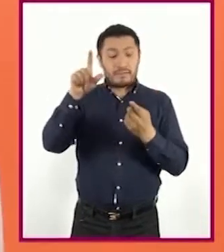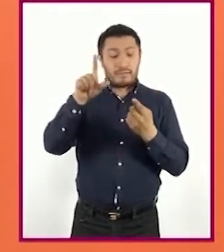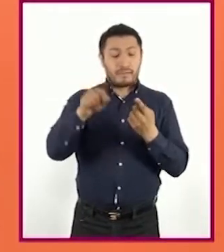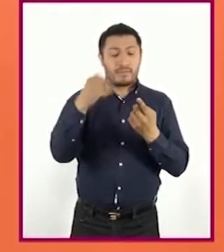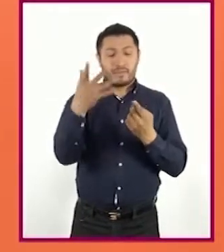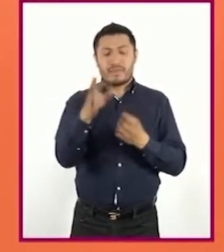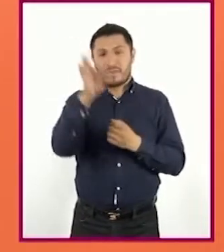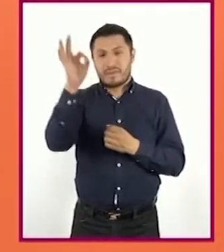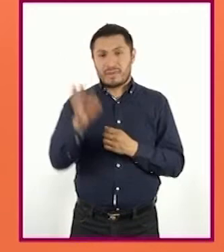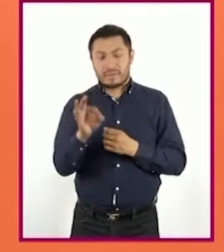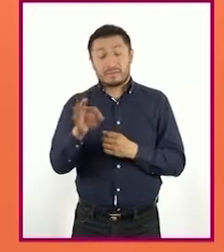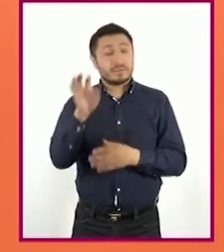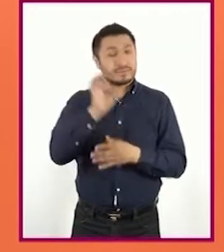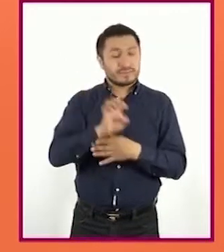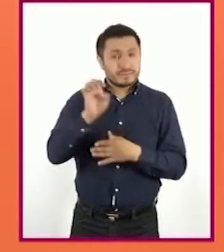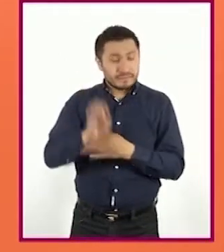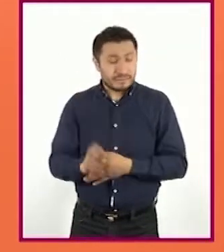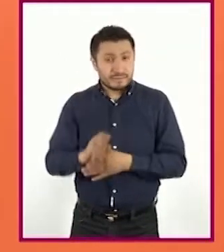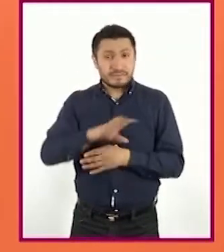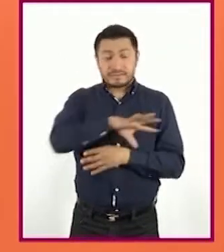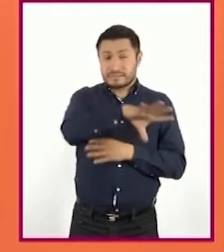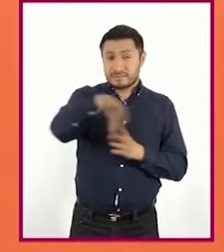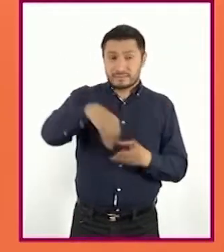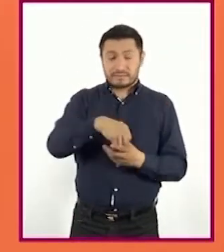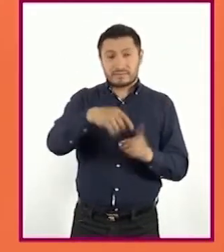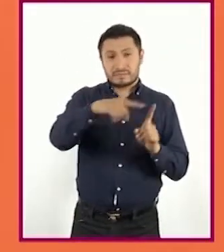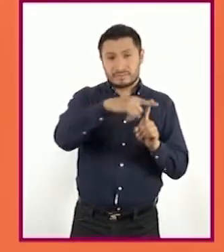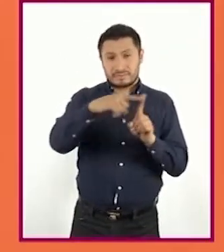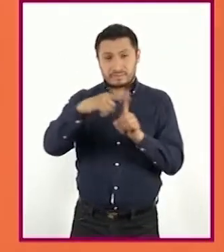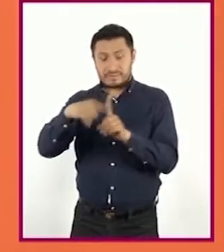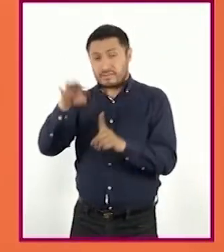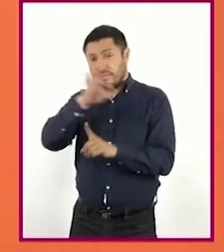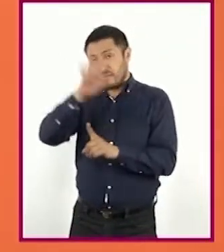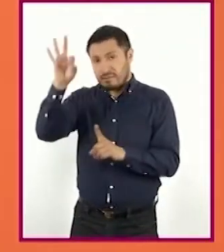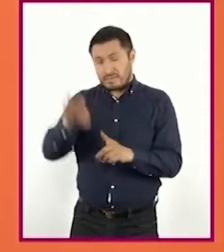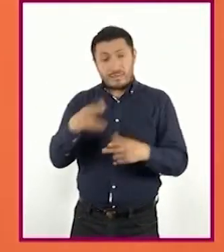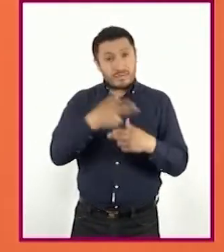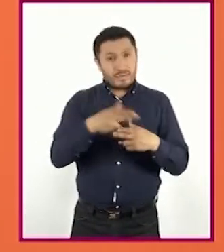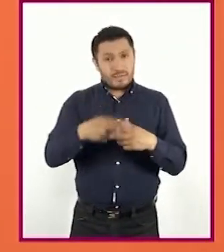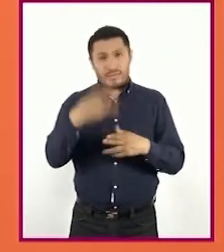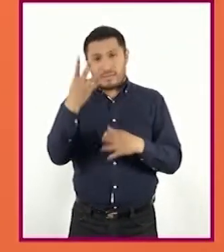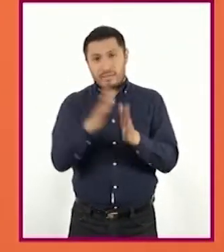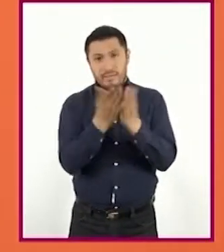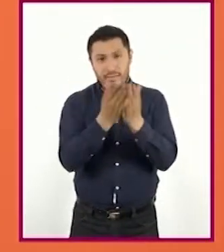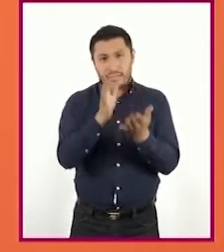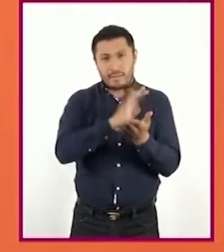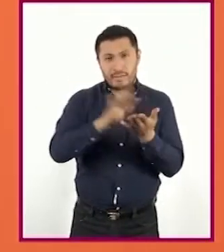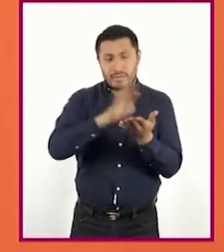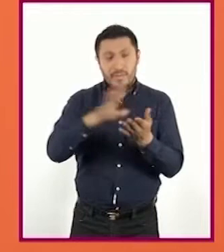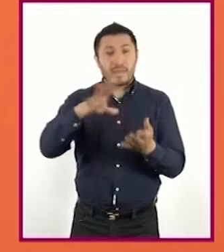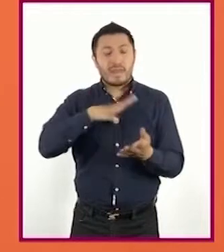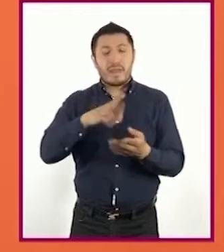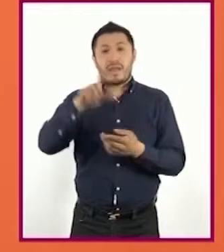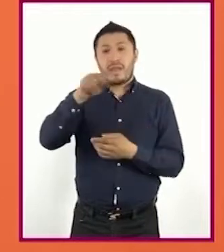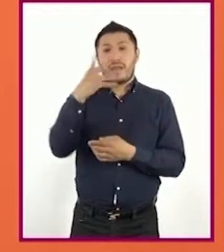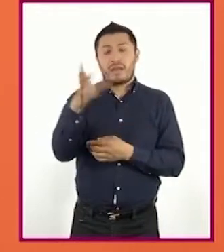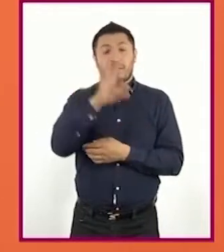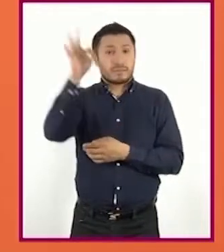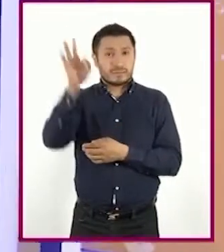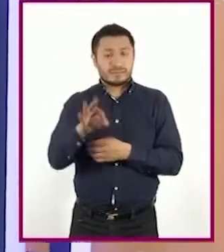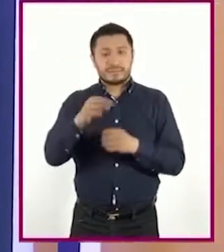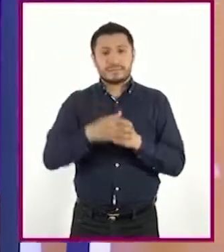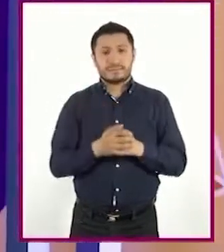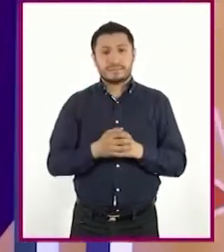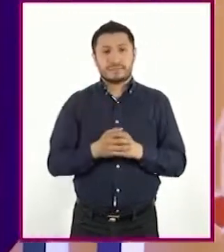75%. Por lo tanto, sumando los porcentajes hasta 4 libros leídos, se alcanza el